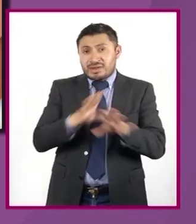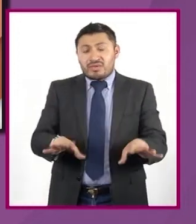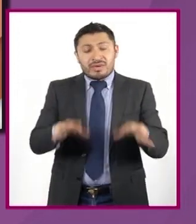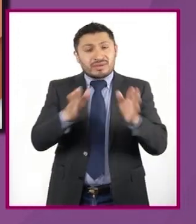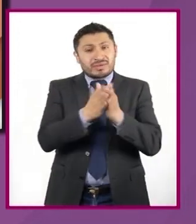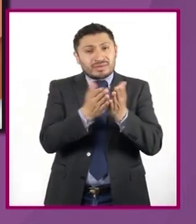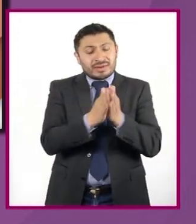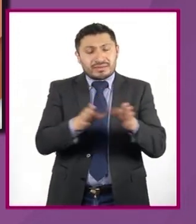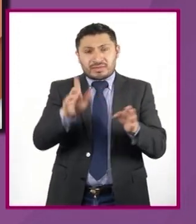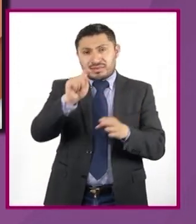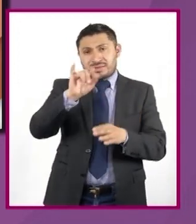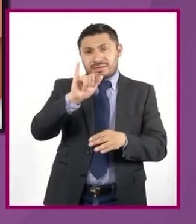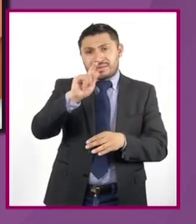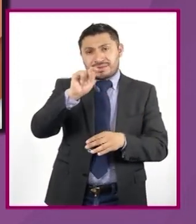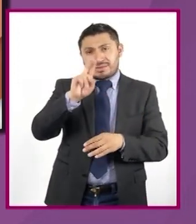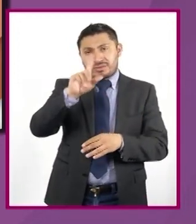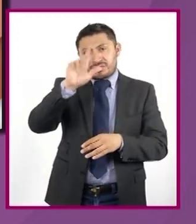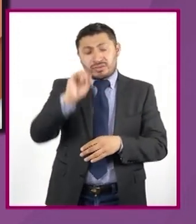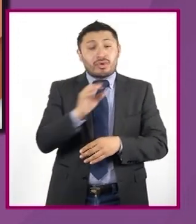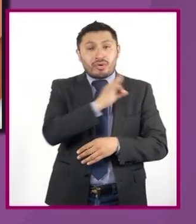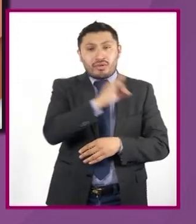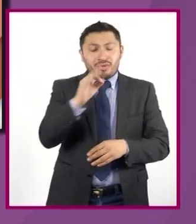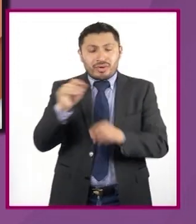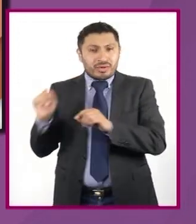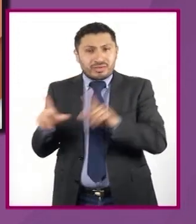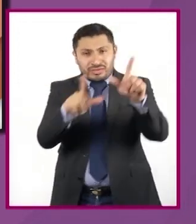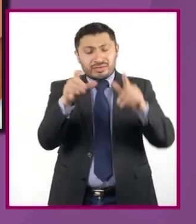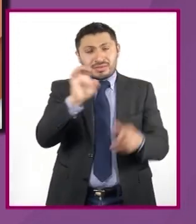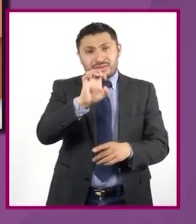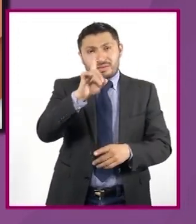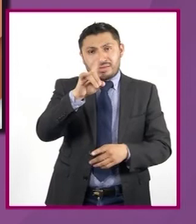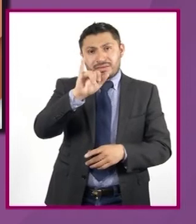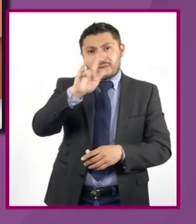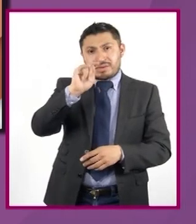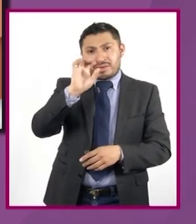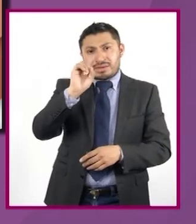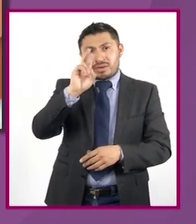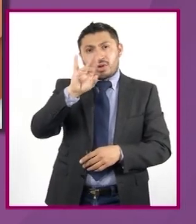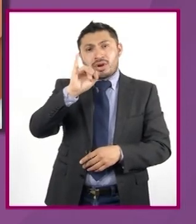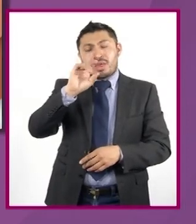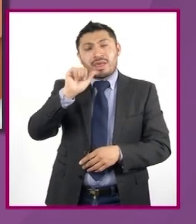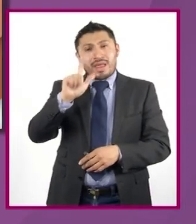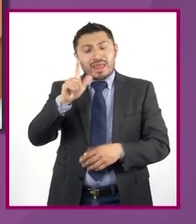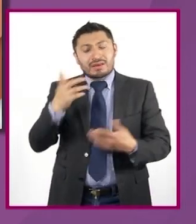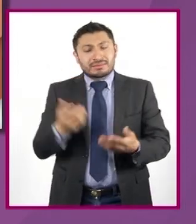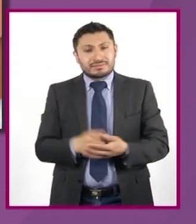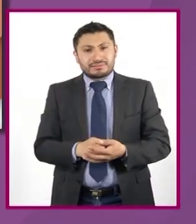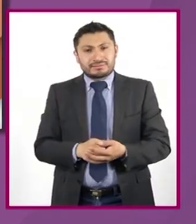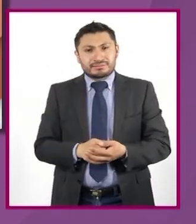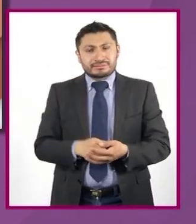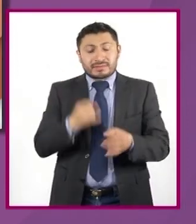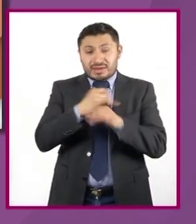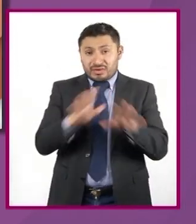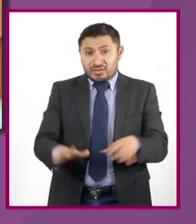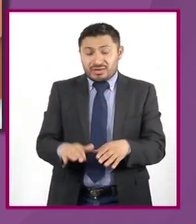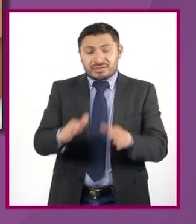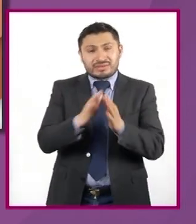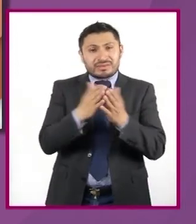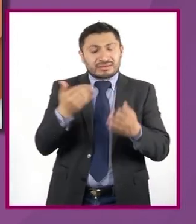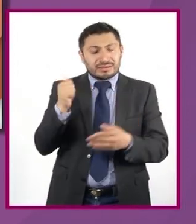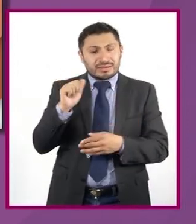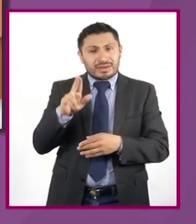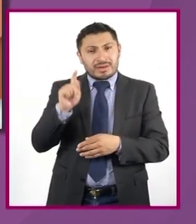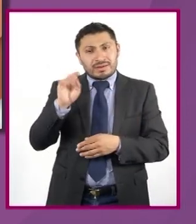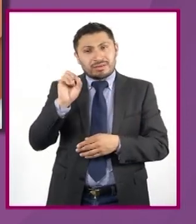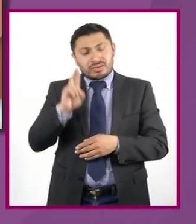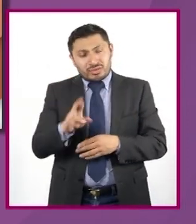como título, fecha de publicación y editorial. Datos del autor y el libro como nombre